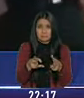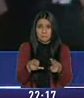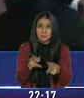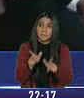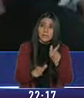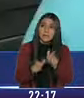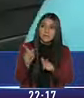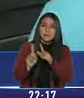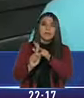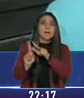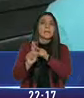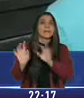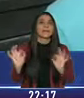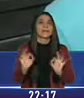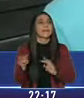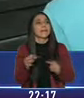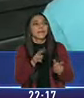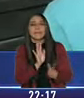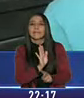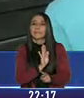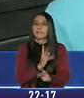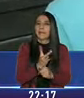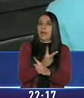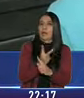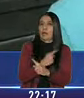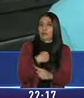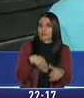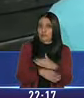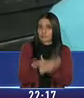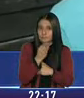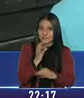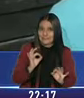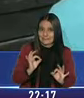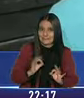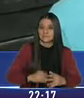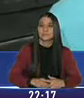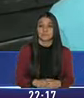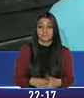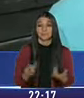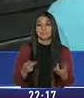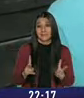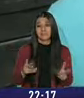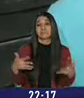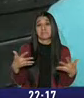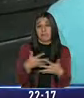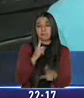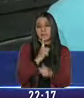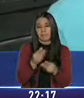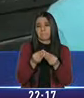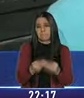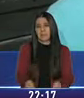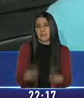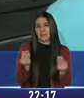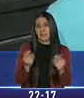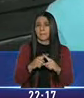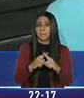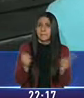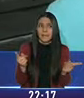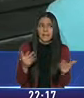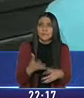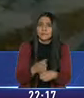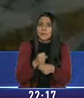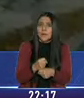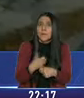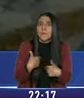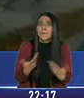la clientela. La pérdida económica, sí, pero además es lo que infunde en el pánico, la inseguridad, lo que uno ya no se puede estar